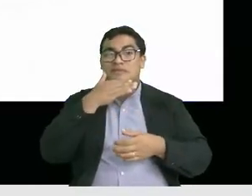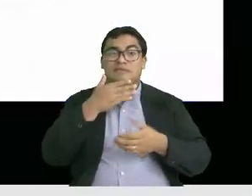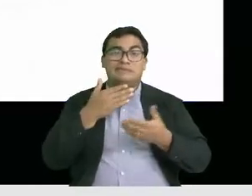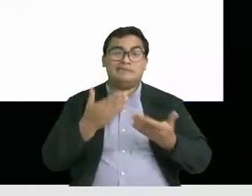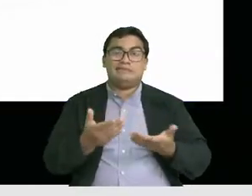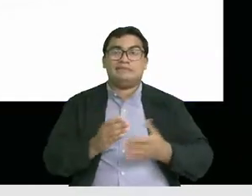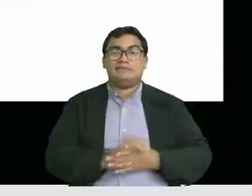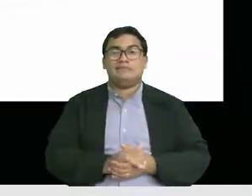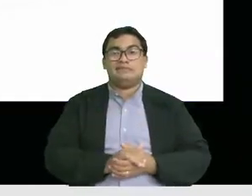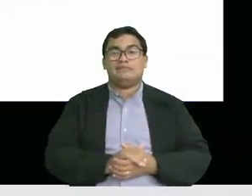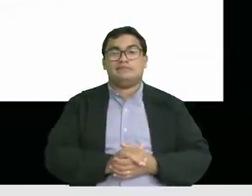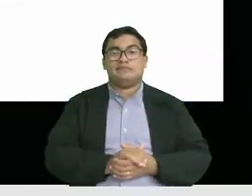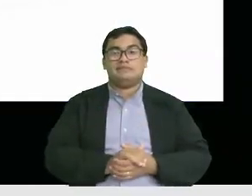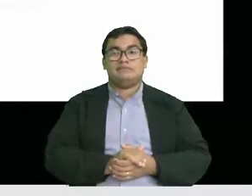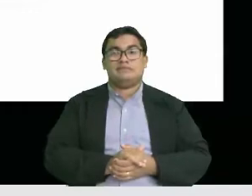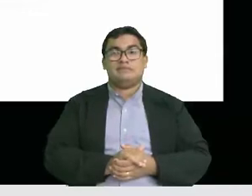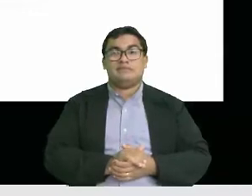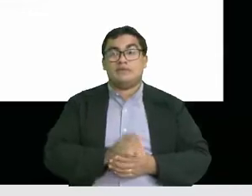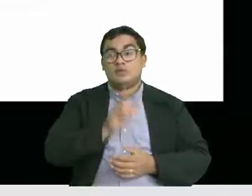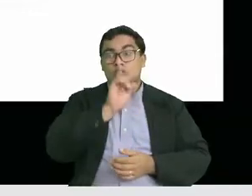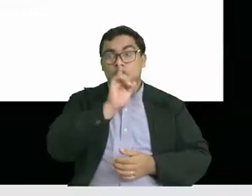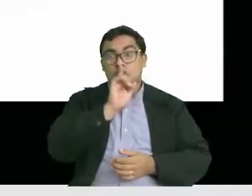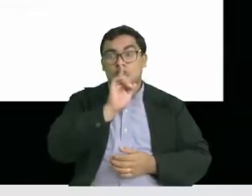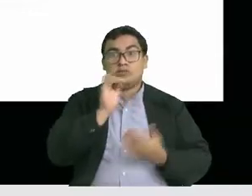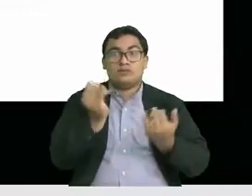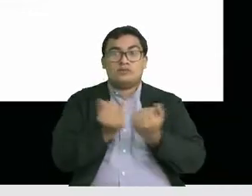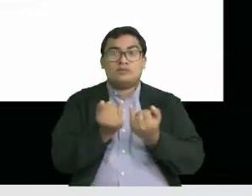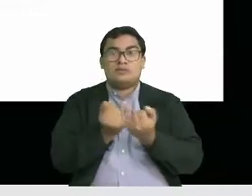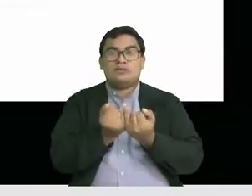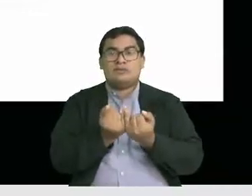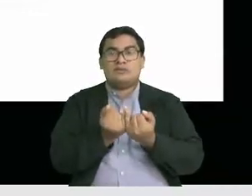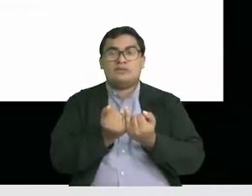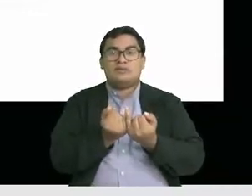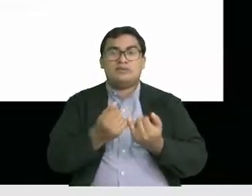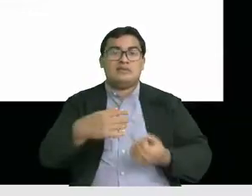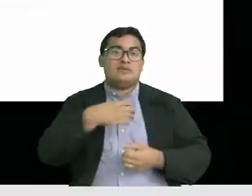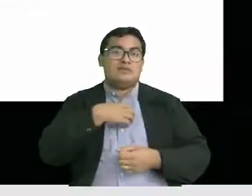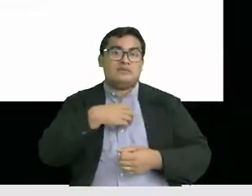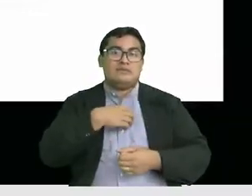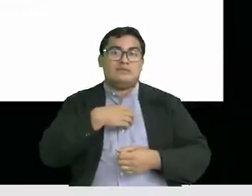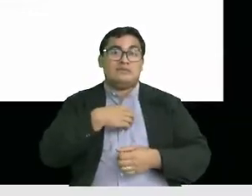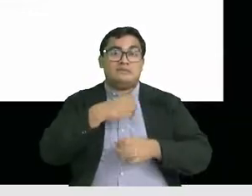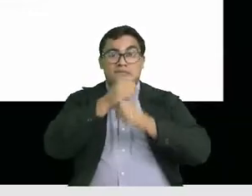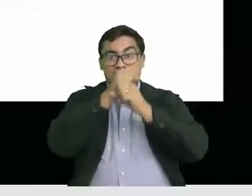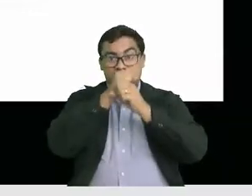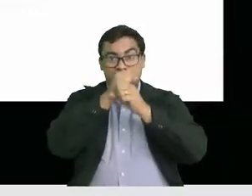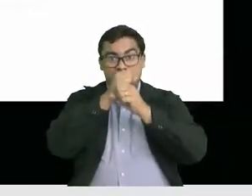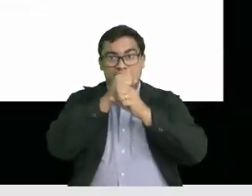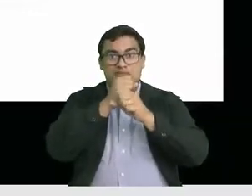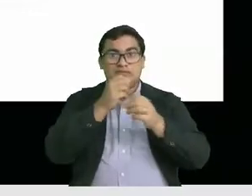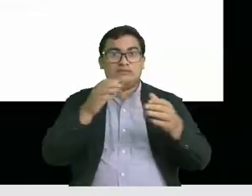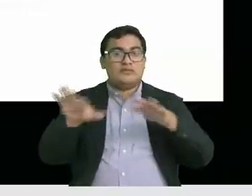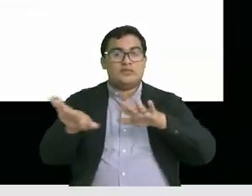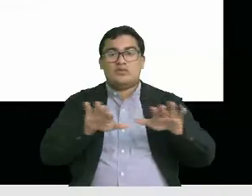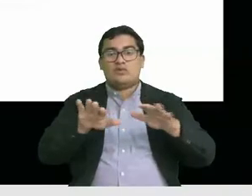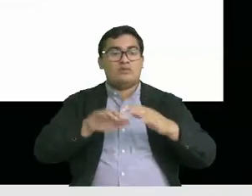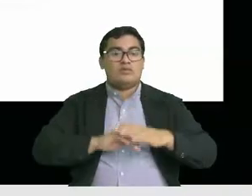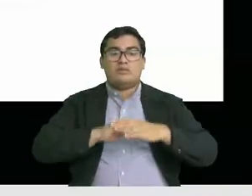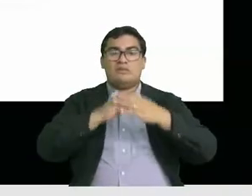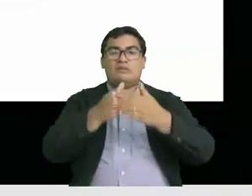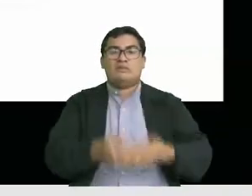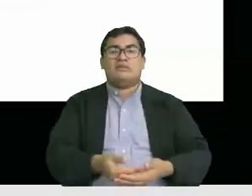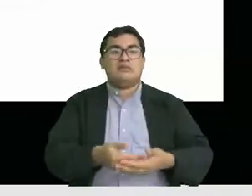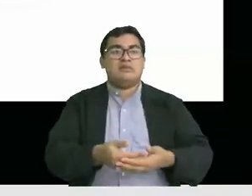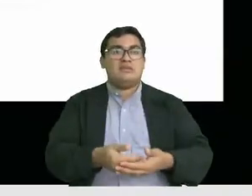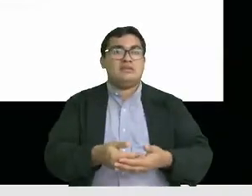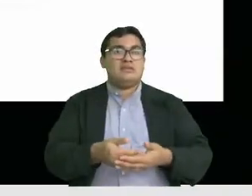difícil. No le digo, tal vez también estoy faltando a la ética de no decirle. No vamos a poder tener hijos, no voy a